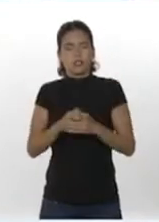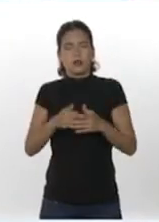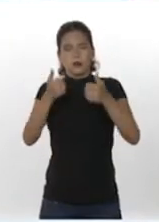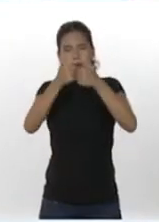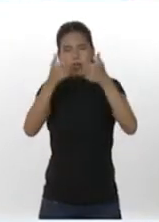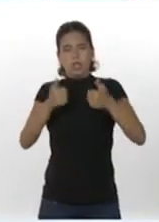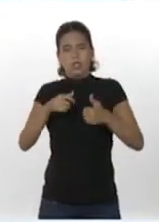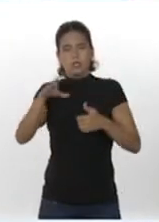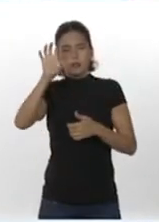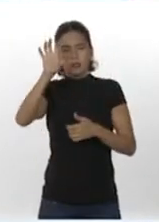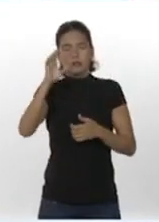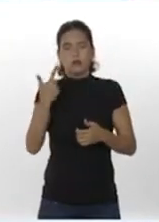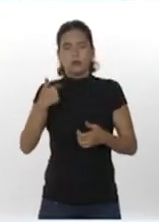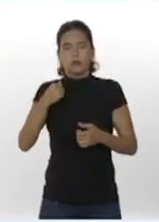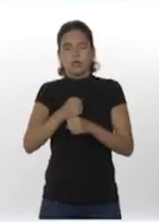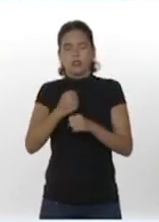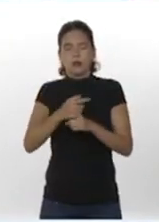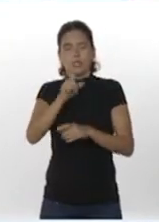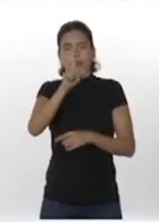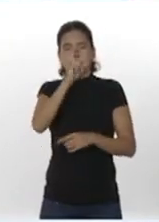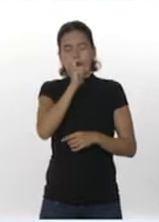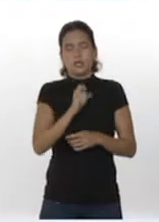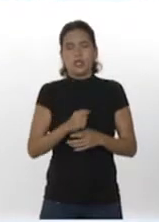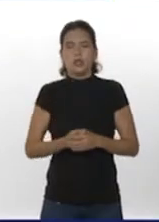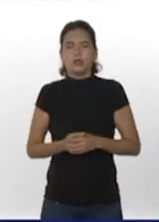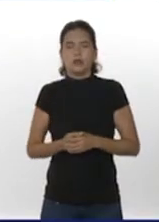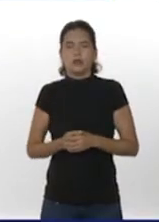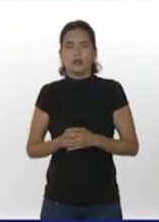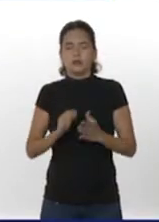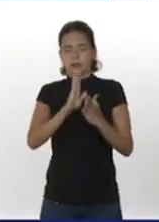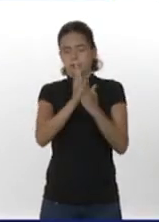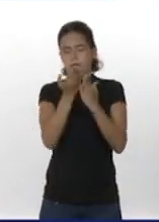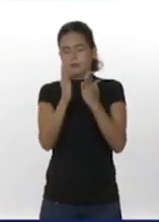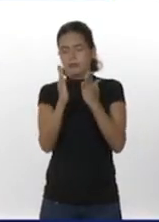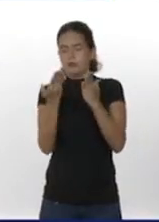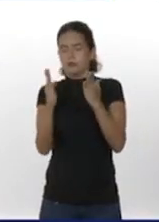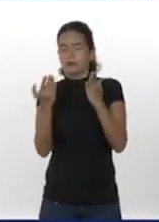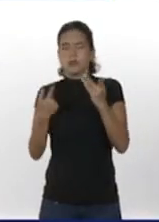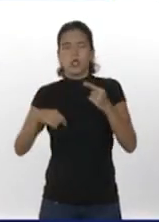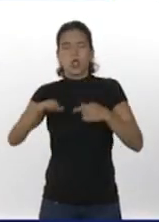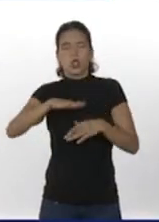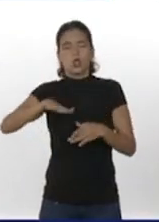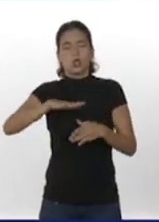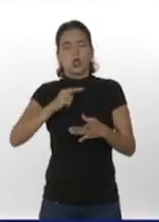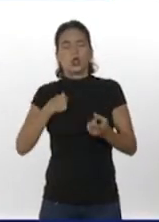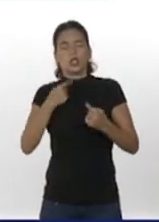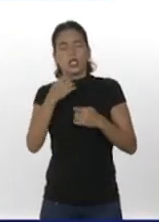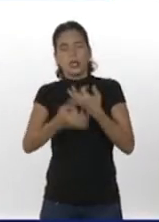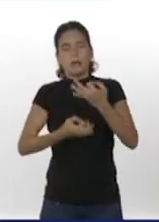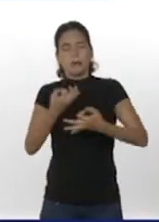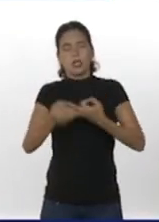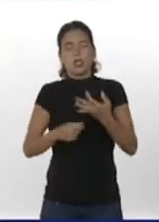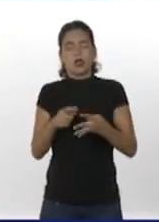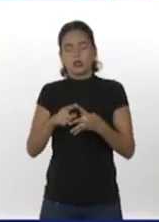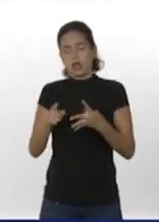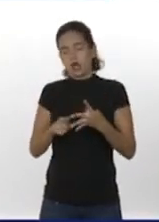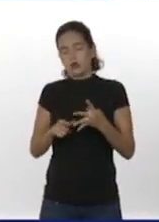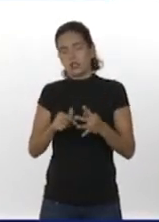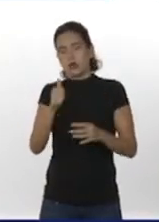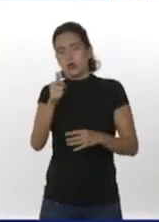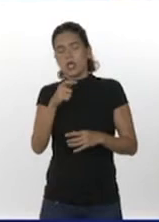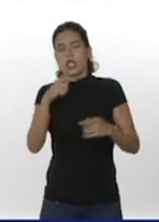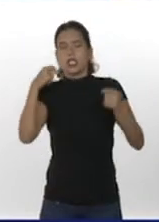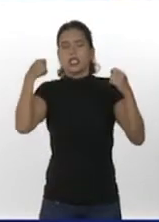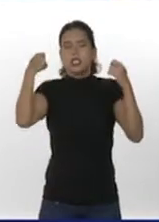evaluativas para arte y patrimonio, vamos a trabajar en primer año un tríptico donde digas cuáles son